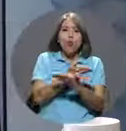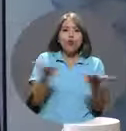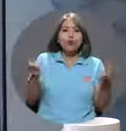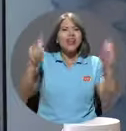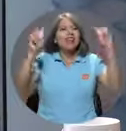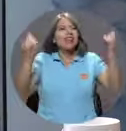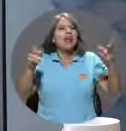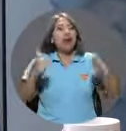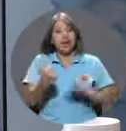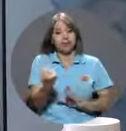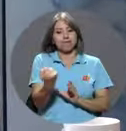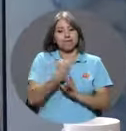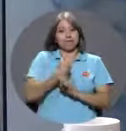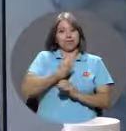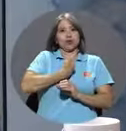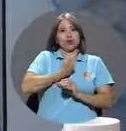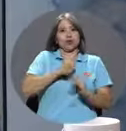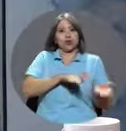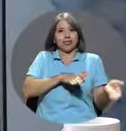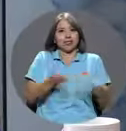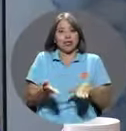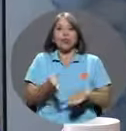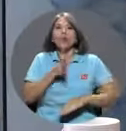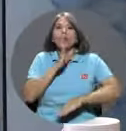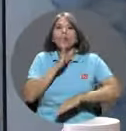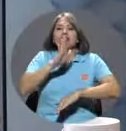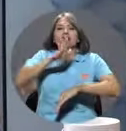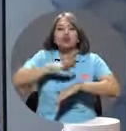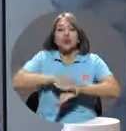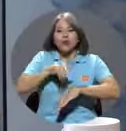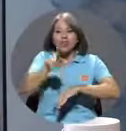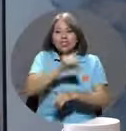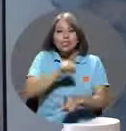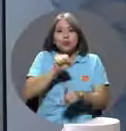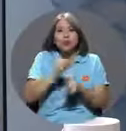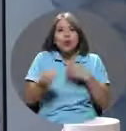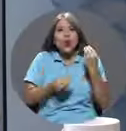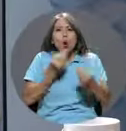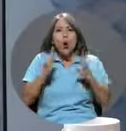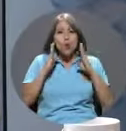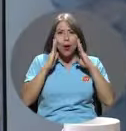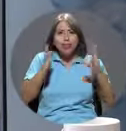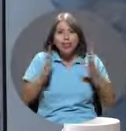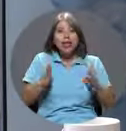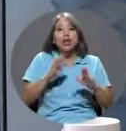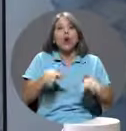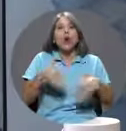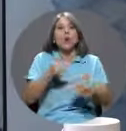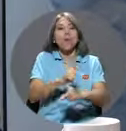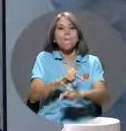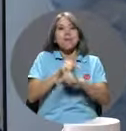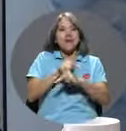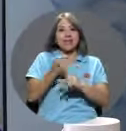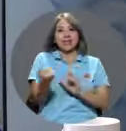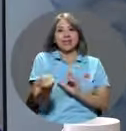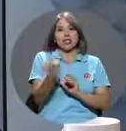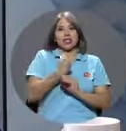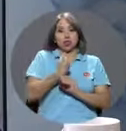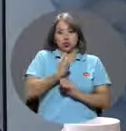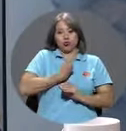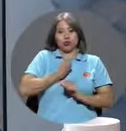del suicidio. Vamos a hablar sobre cómo atender esta situación, cómo prevenir el suicidio,